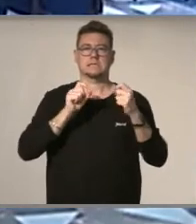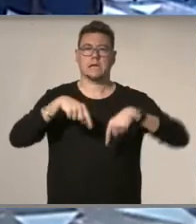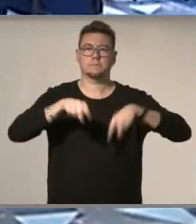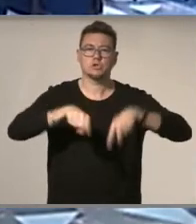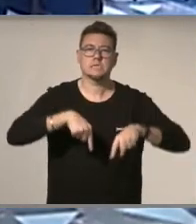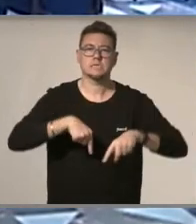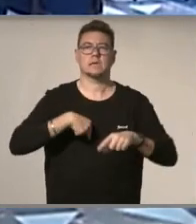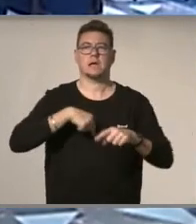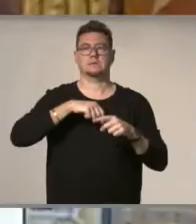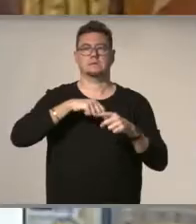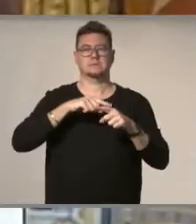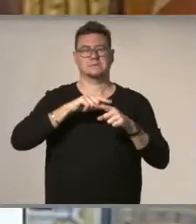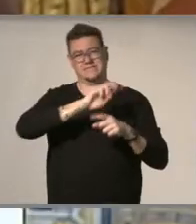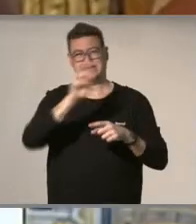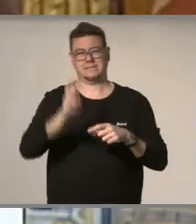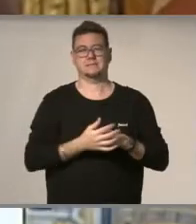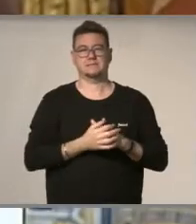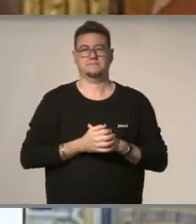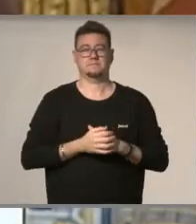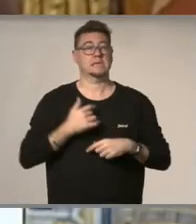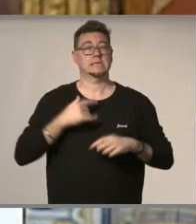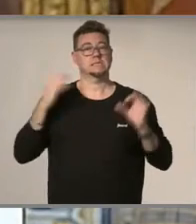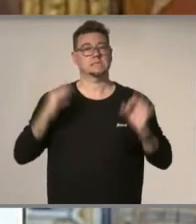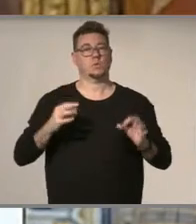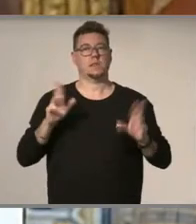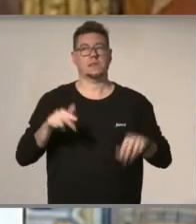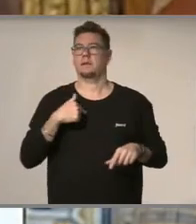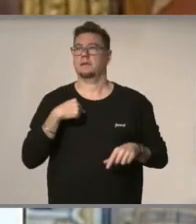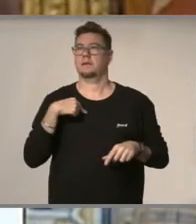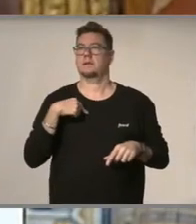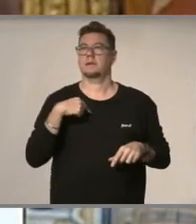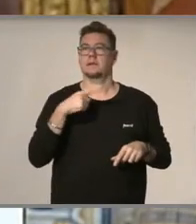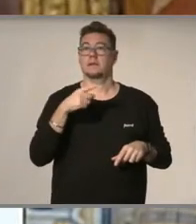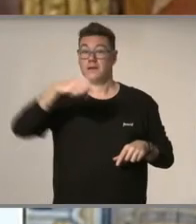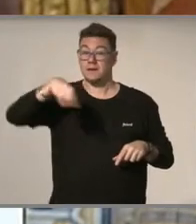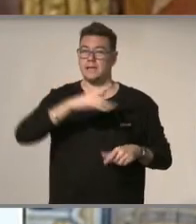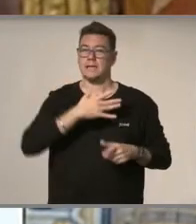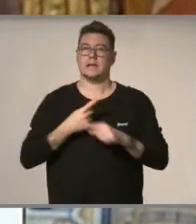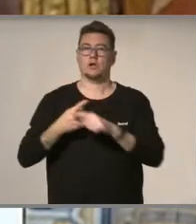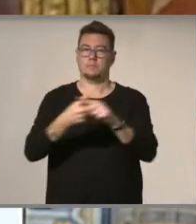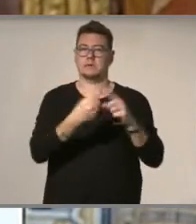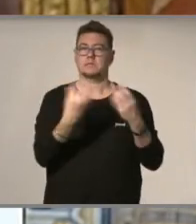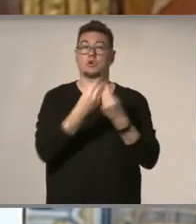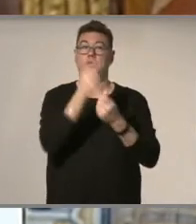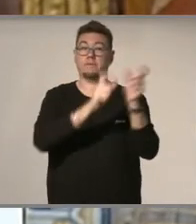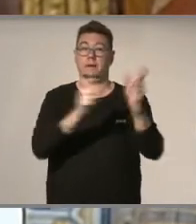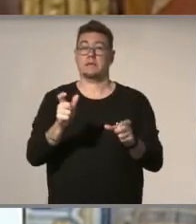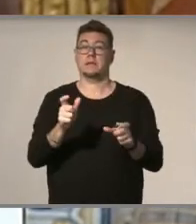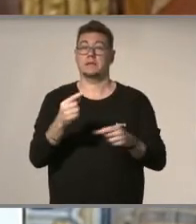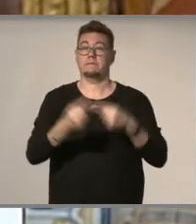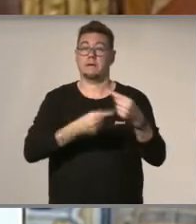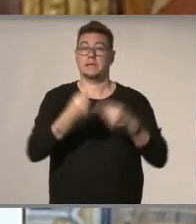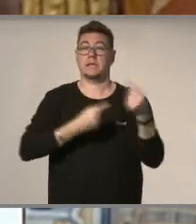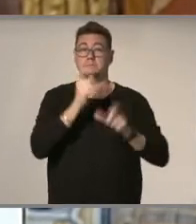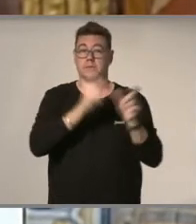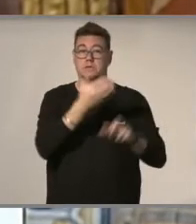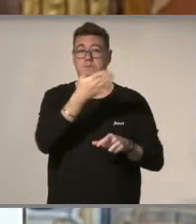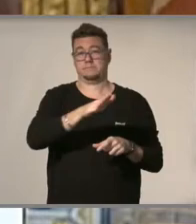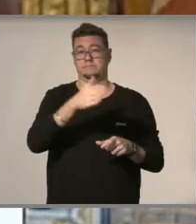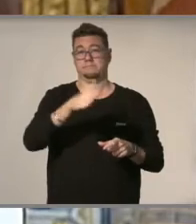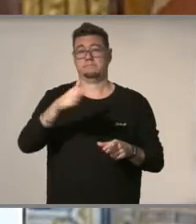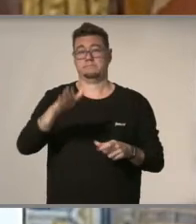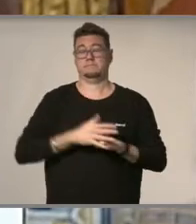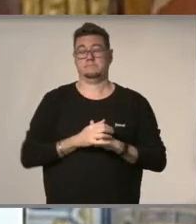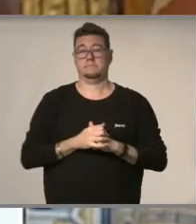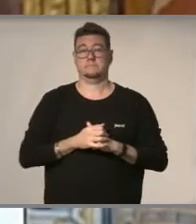y tantos otros. Y también estoy segura de que quieren compartirlo con las familias de los fallecidos, a esos